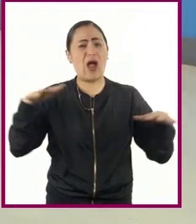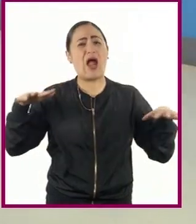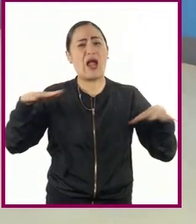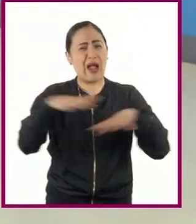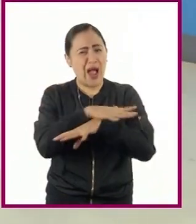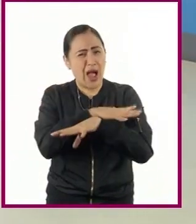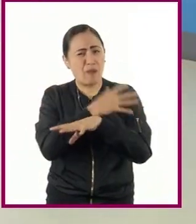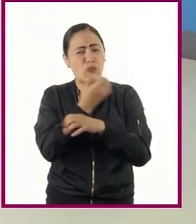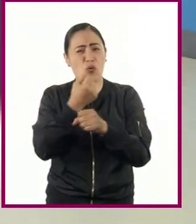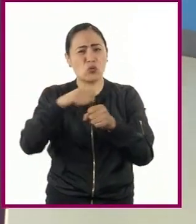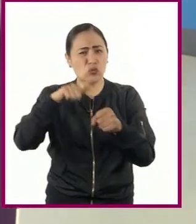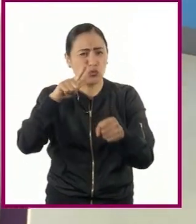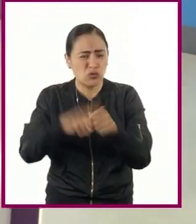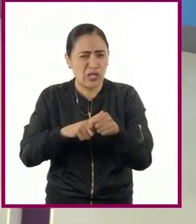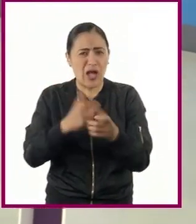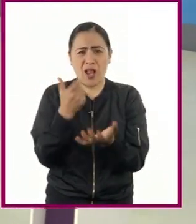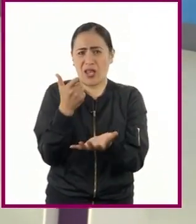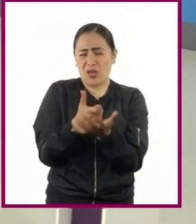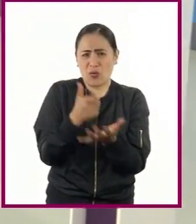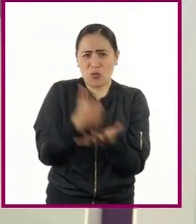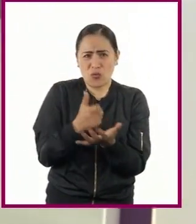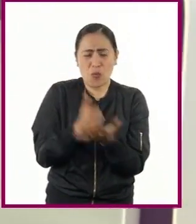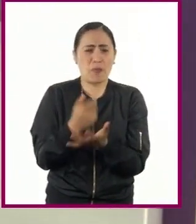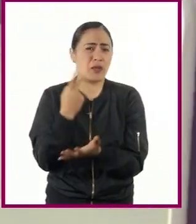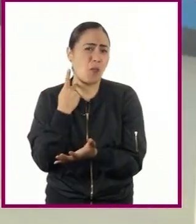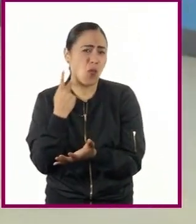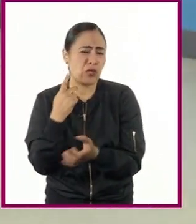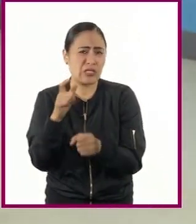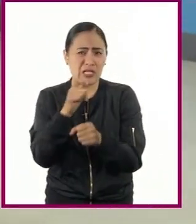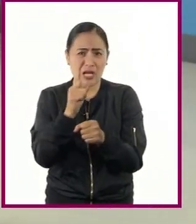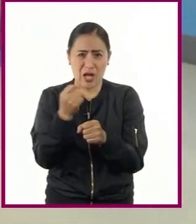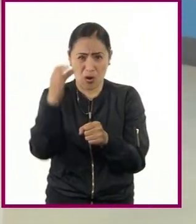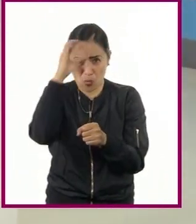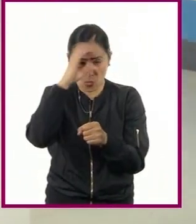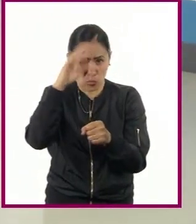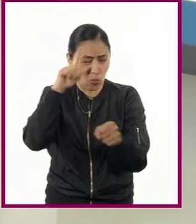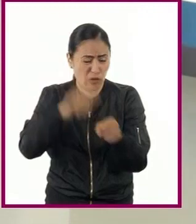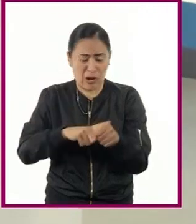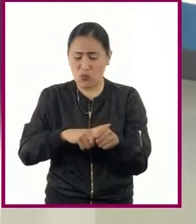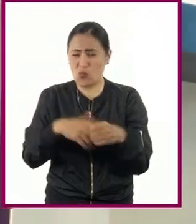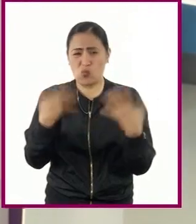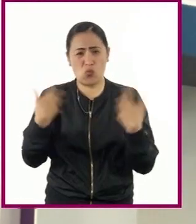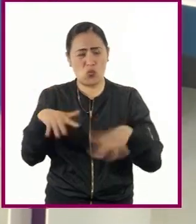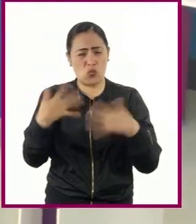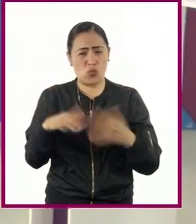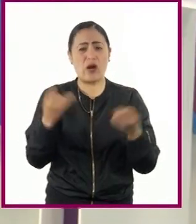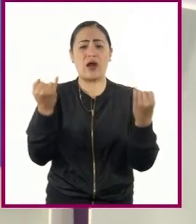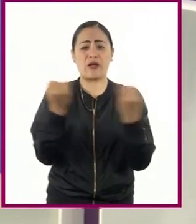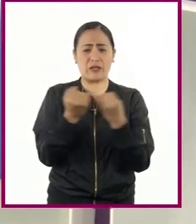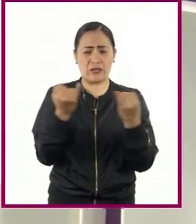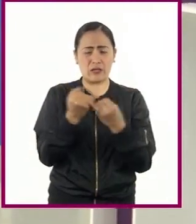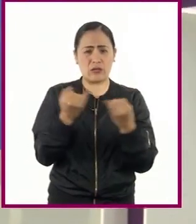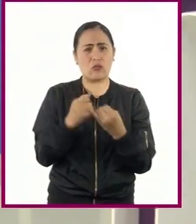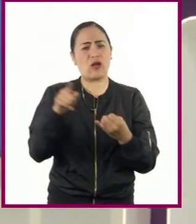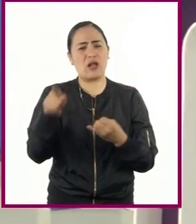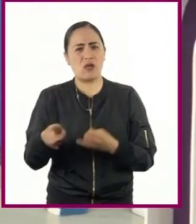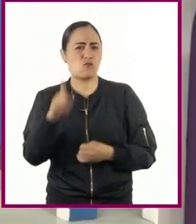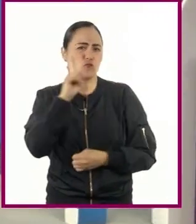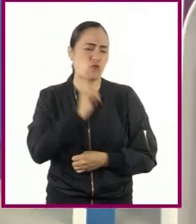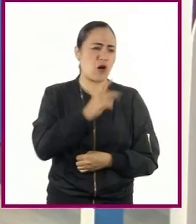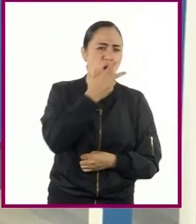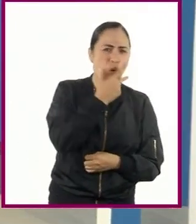social, económica, política y cultural. Provocó también cambios importantes en las relaciones de género